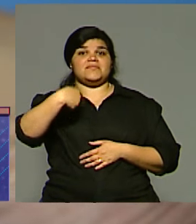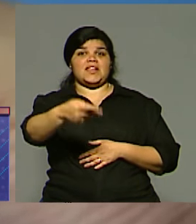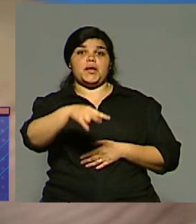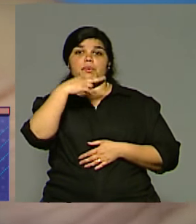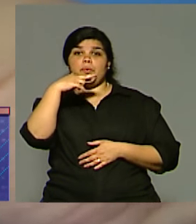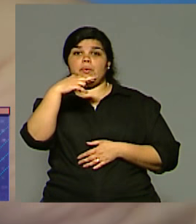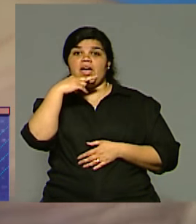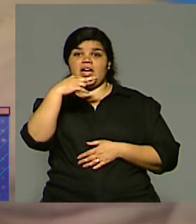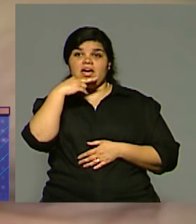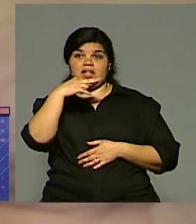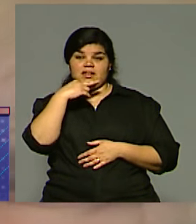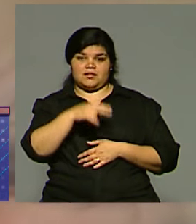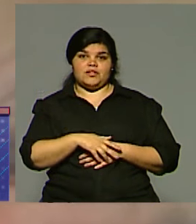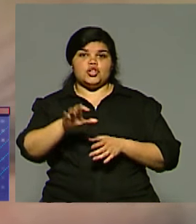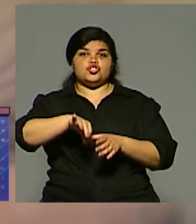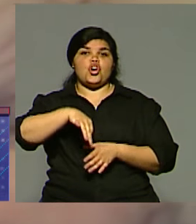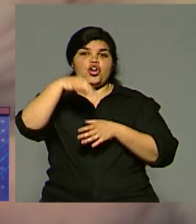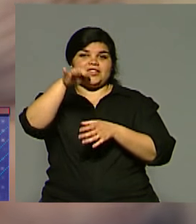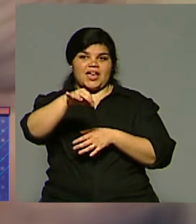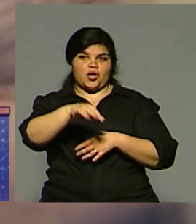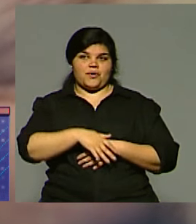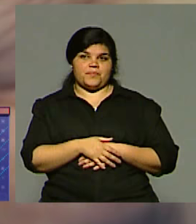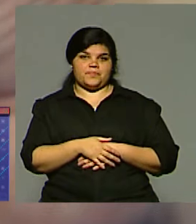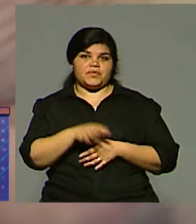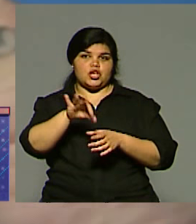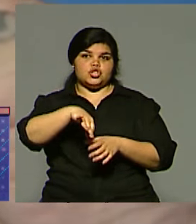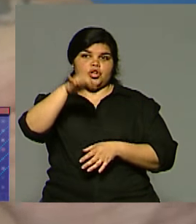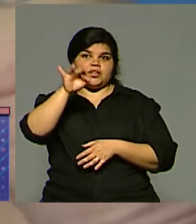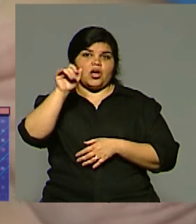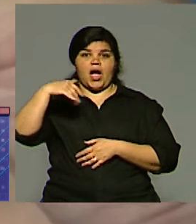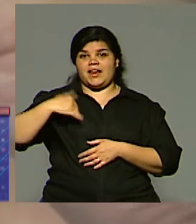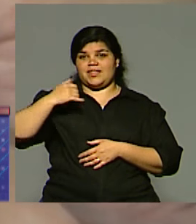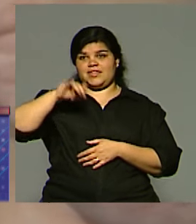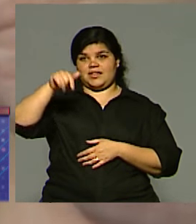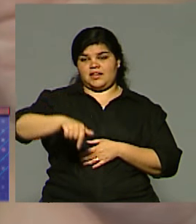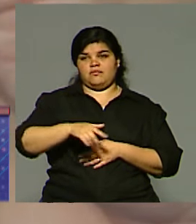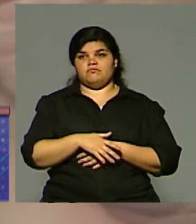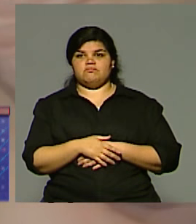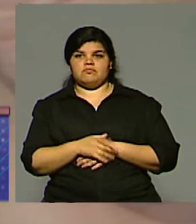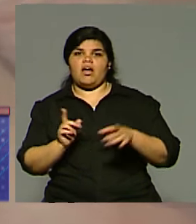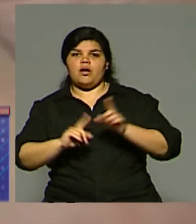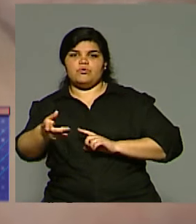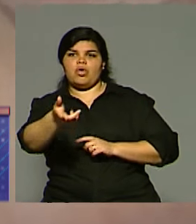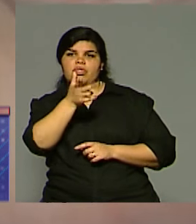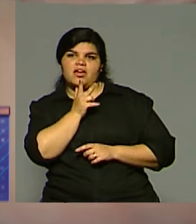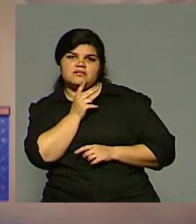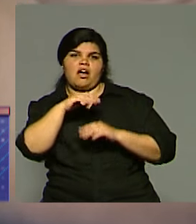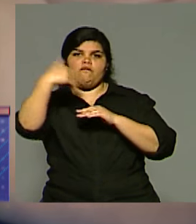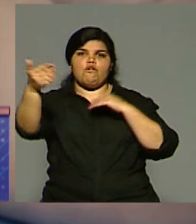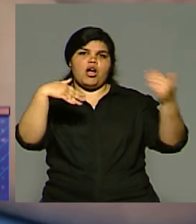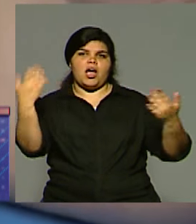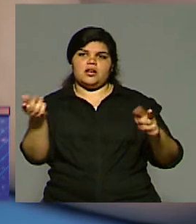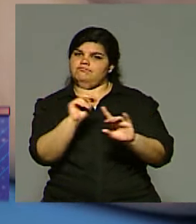a hacer el sorteo. Es re fácil, es un sorteo solamente para Argentina. Porque muchos me dijeron, no, pero por fuera no, lo que pasa es que es